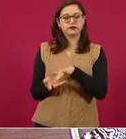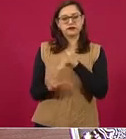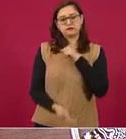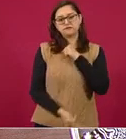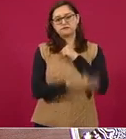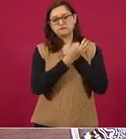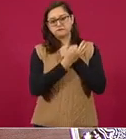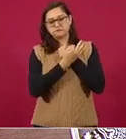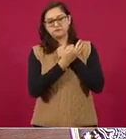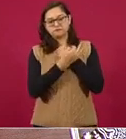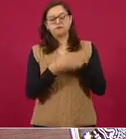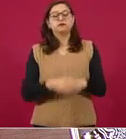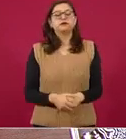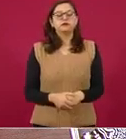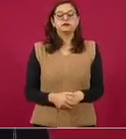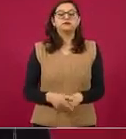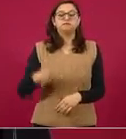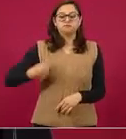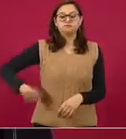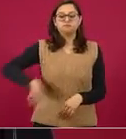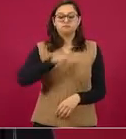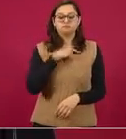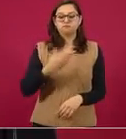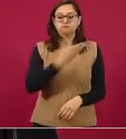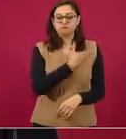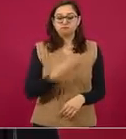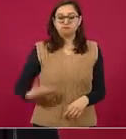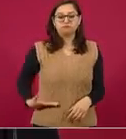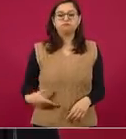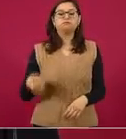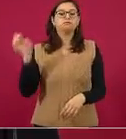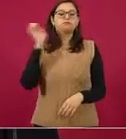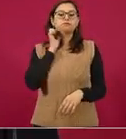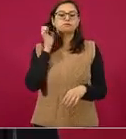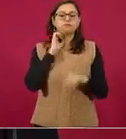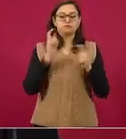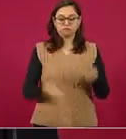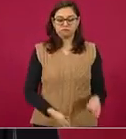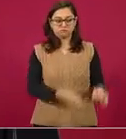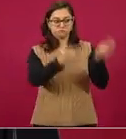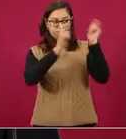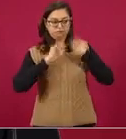nosotros en el Ejecutivo estamos haciendo lo propio,